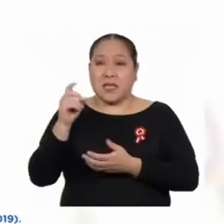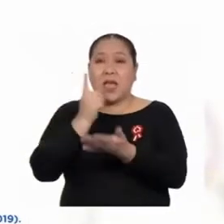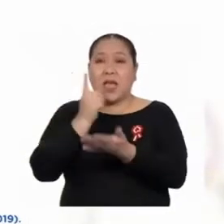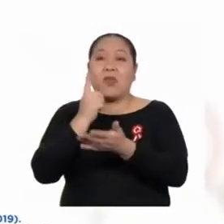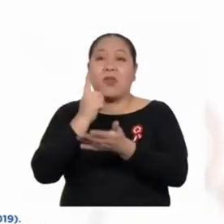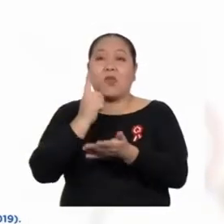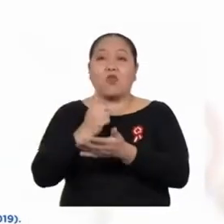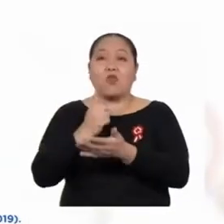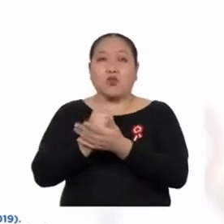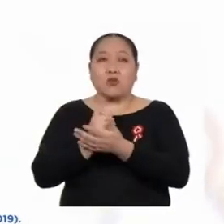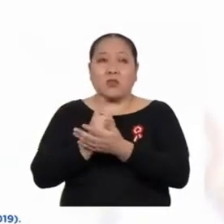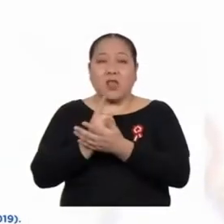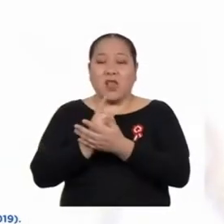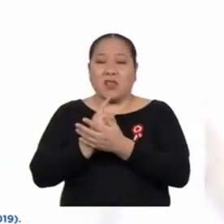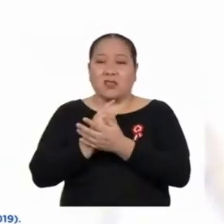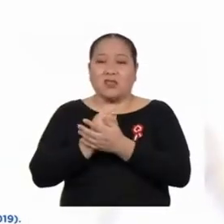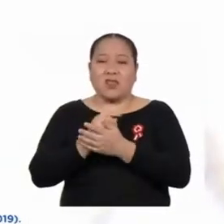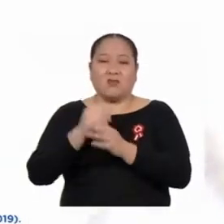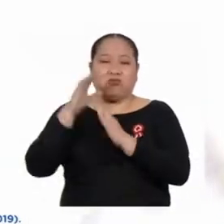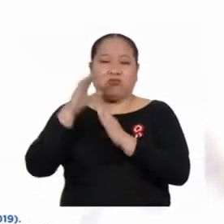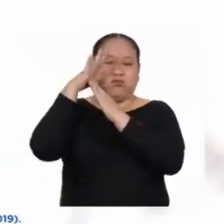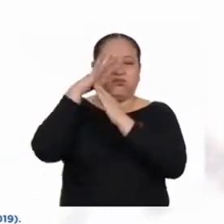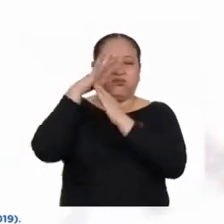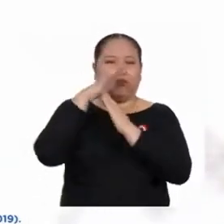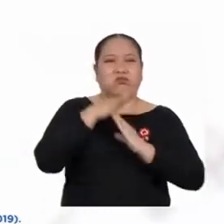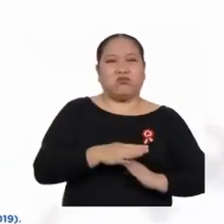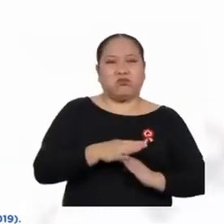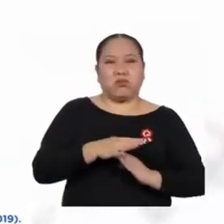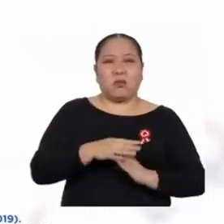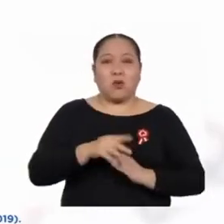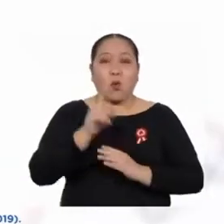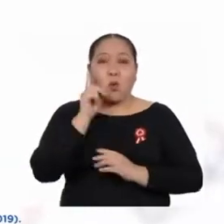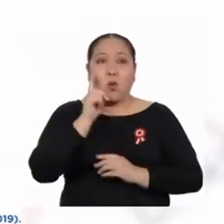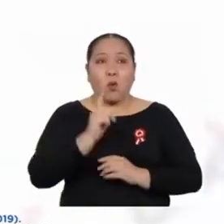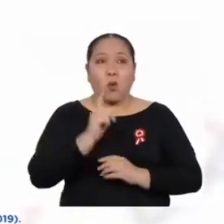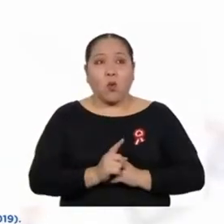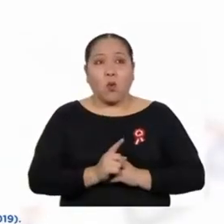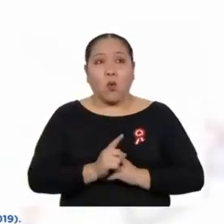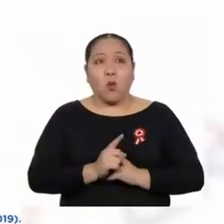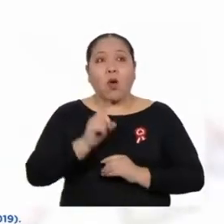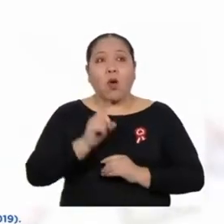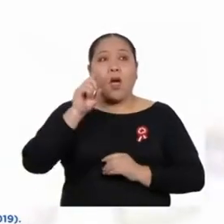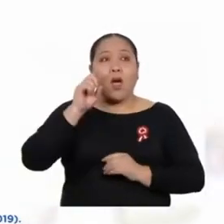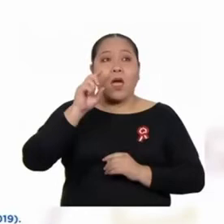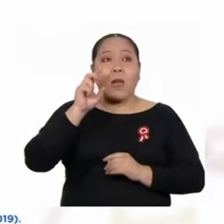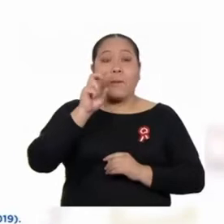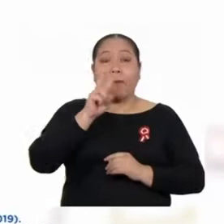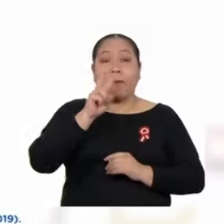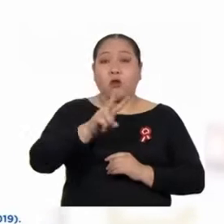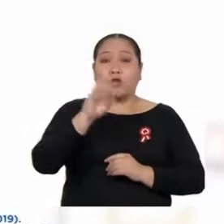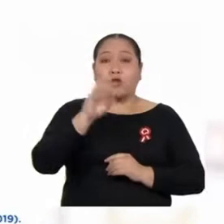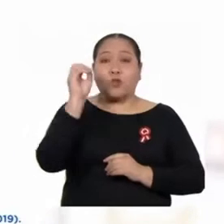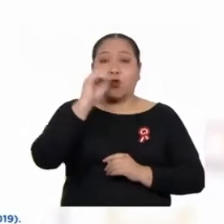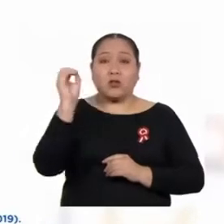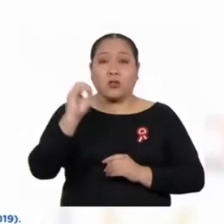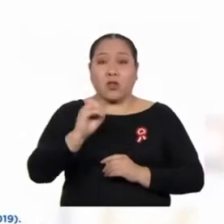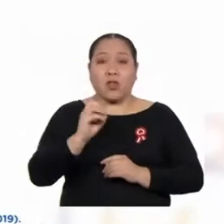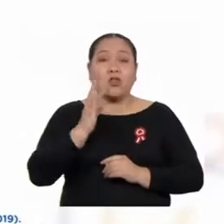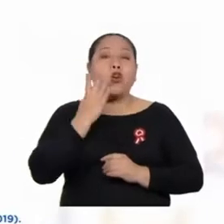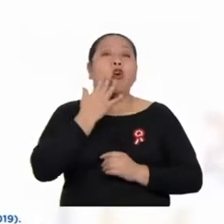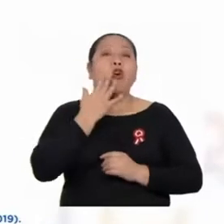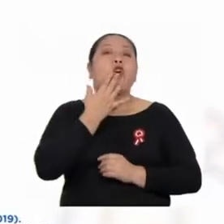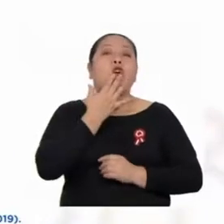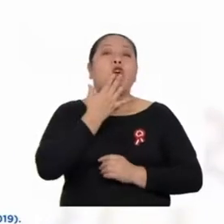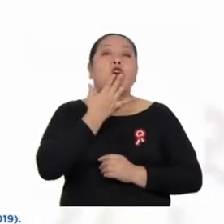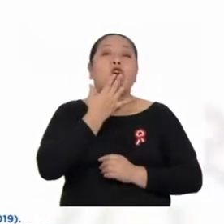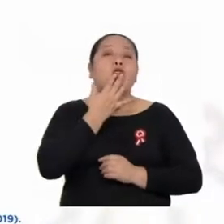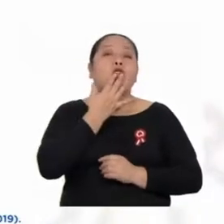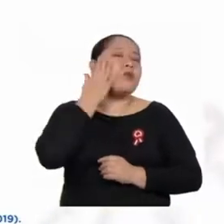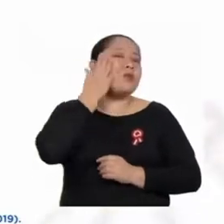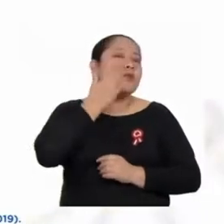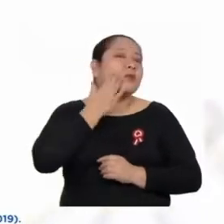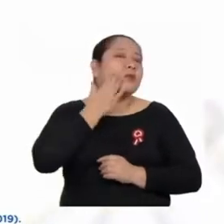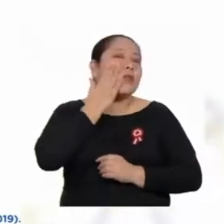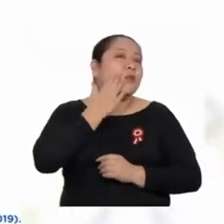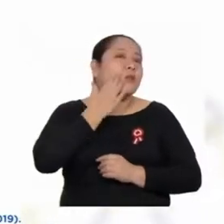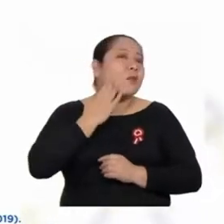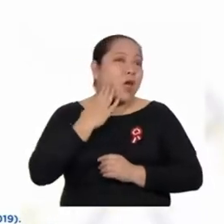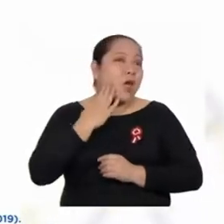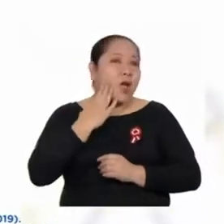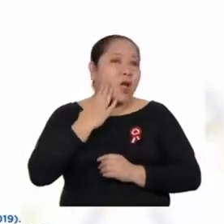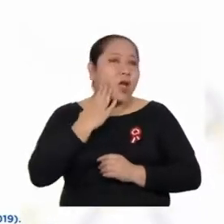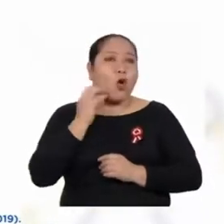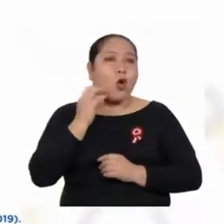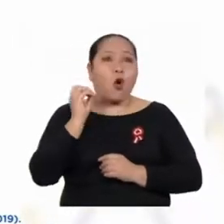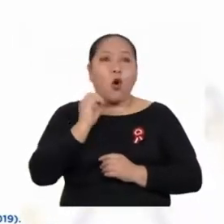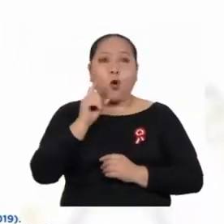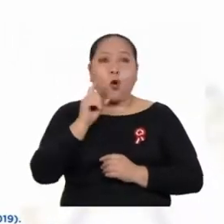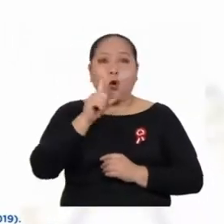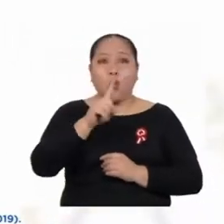como motivo el color de piel y el 1% el acento. Tener menos dinero que el resto o